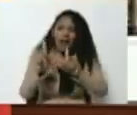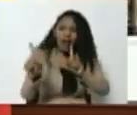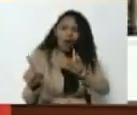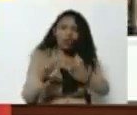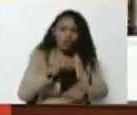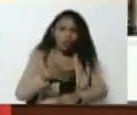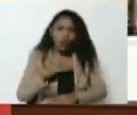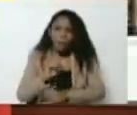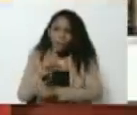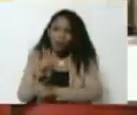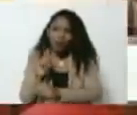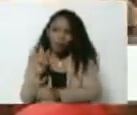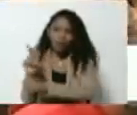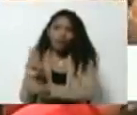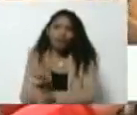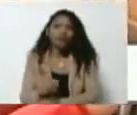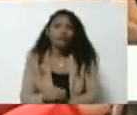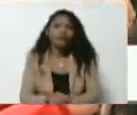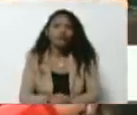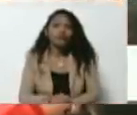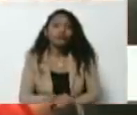poder? Le pregunté.